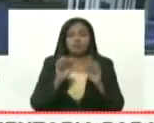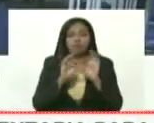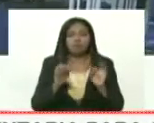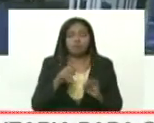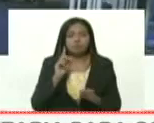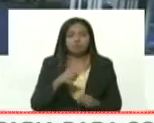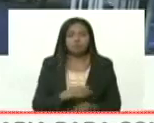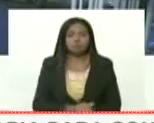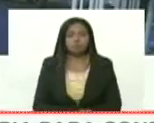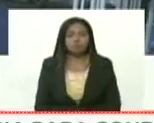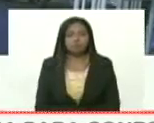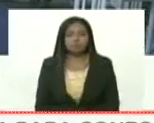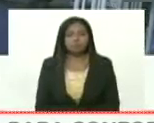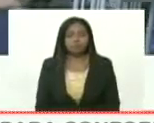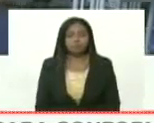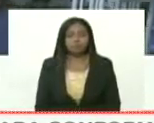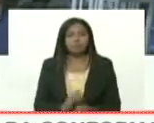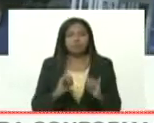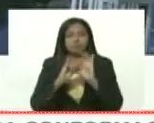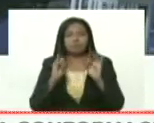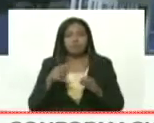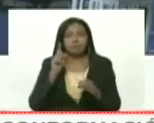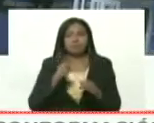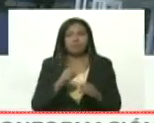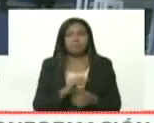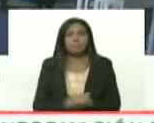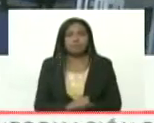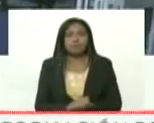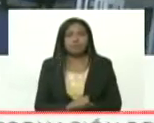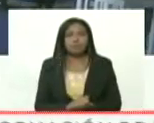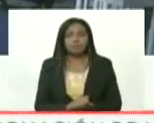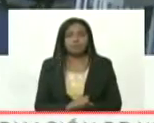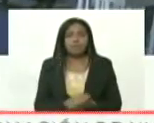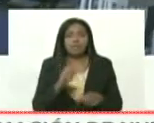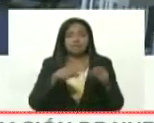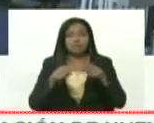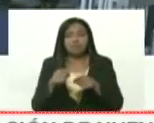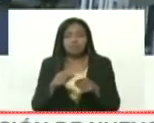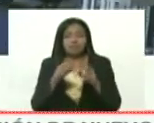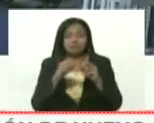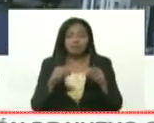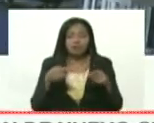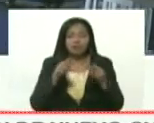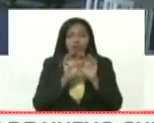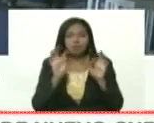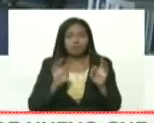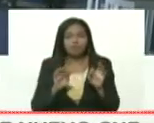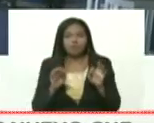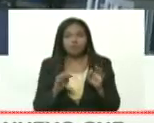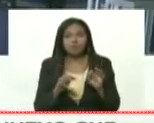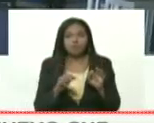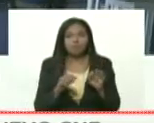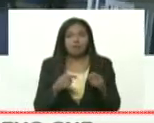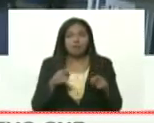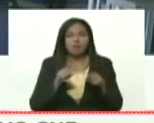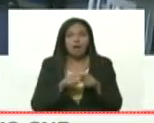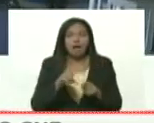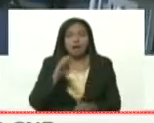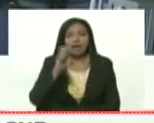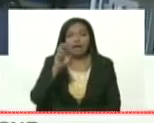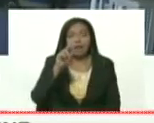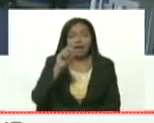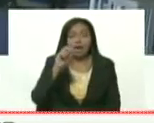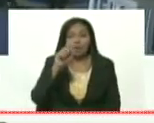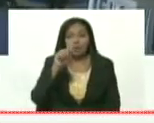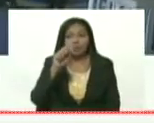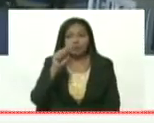todas las modalidades de semillas del arroz que tiene Venezuela. Y la semilla de los granos. La caraota, tenemos que